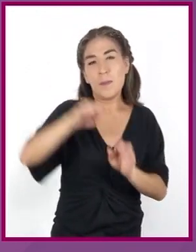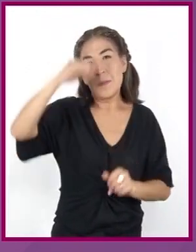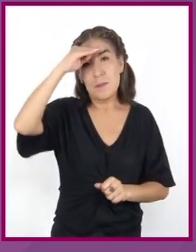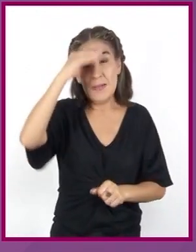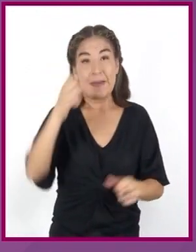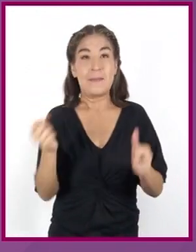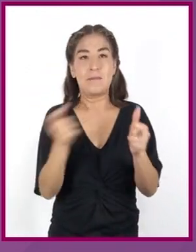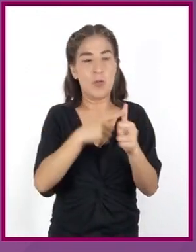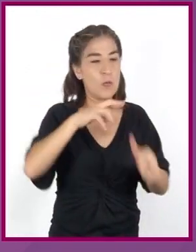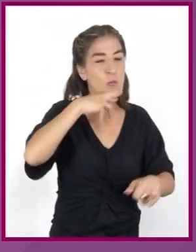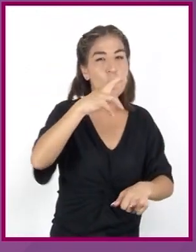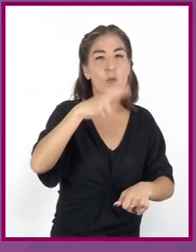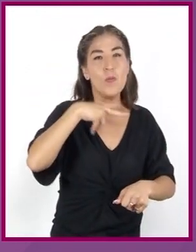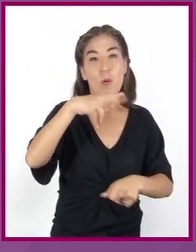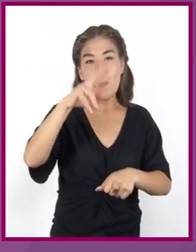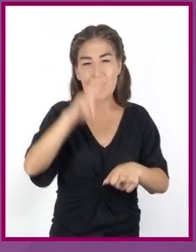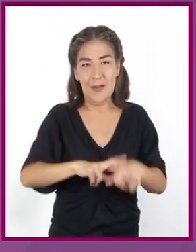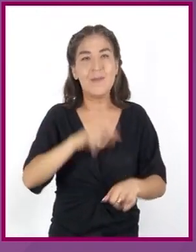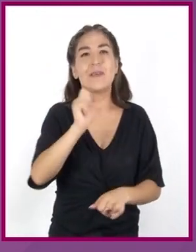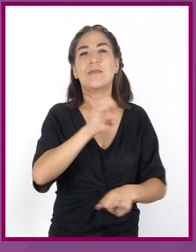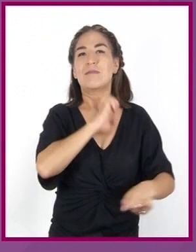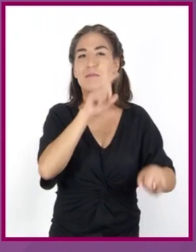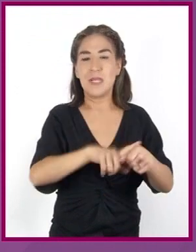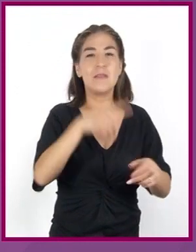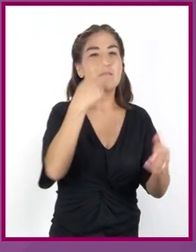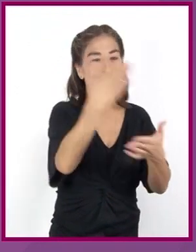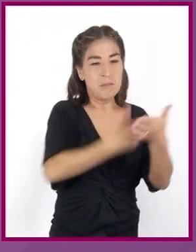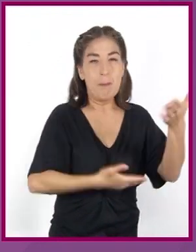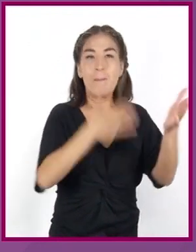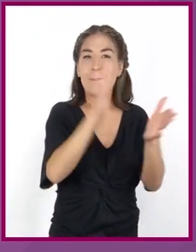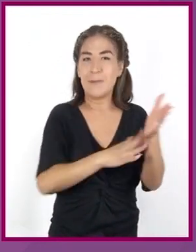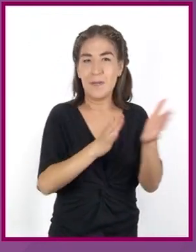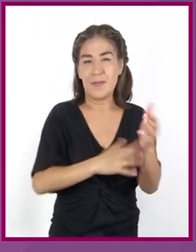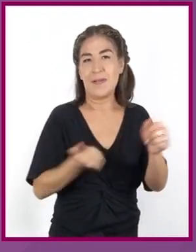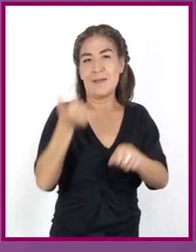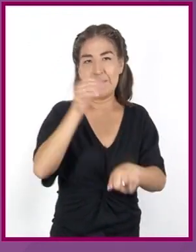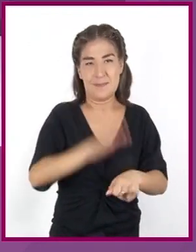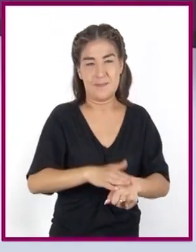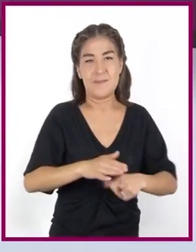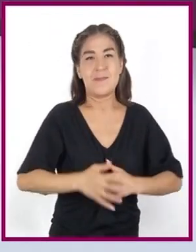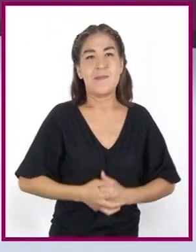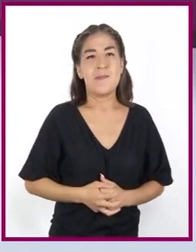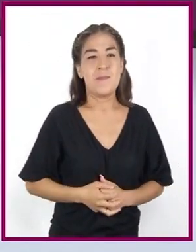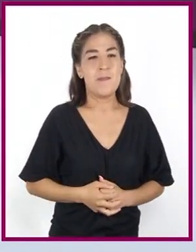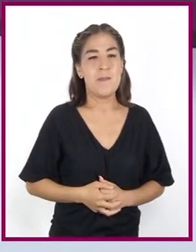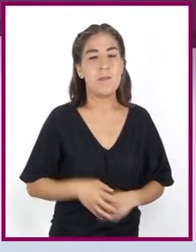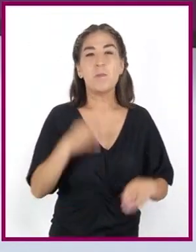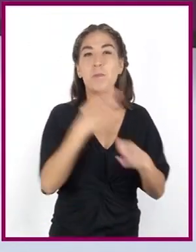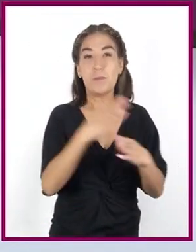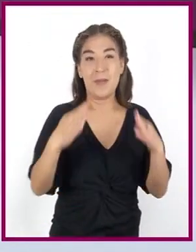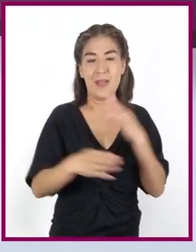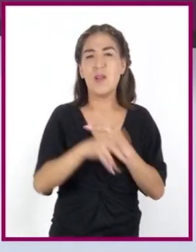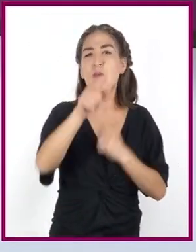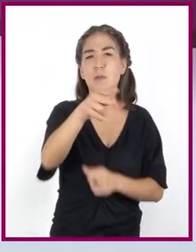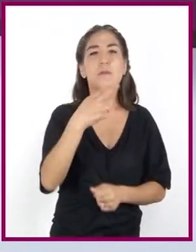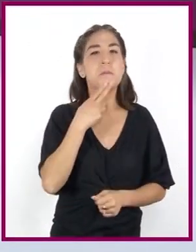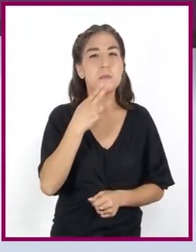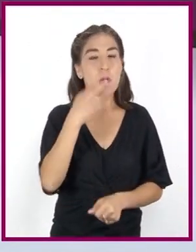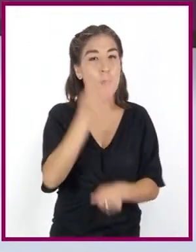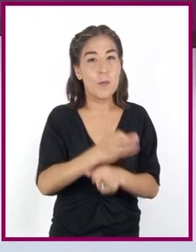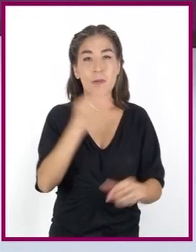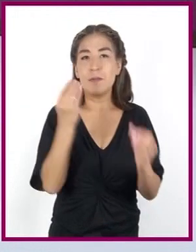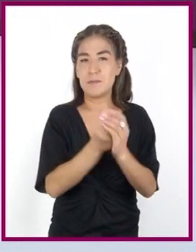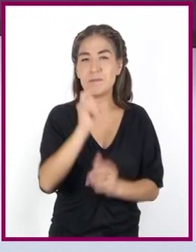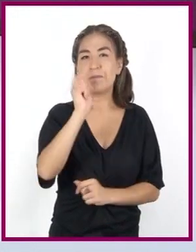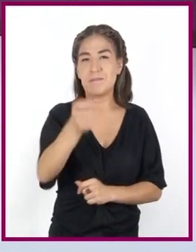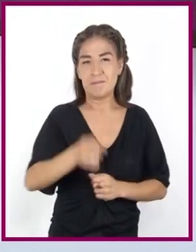sobre el uso del vocabulario especializado en documentos administrativos. Los materiales que van a necesitar en esta